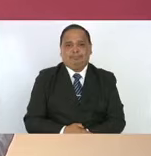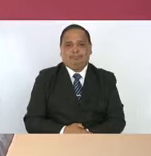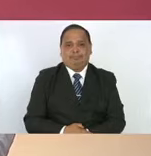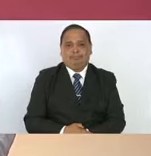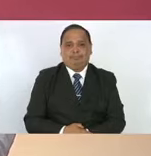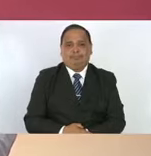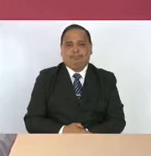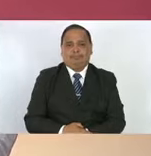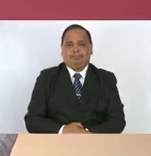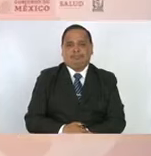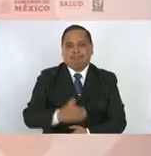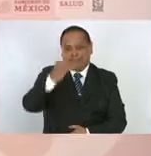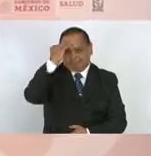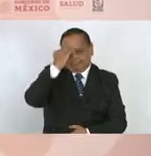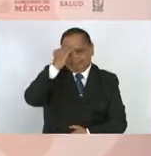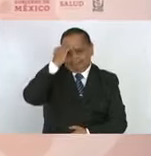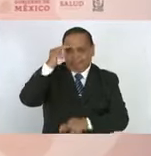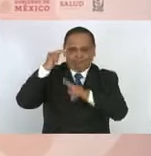durante